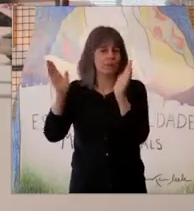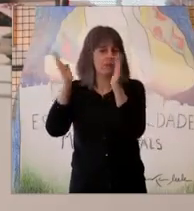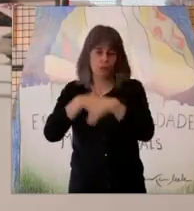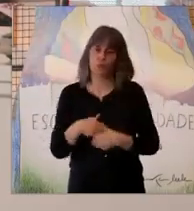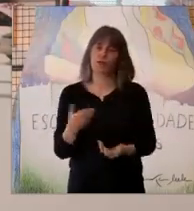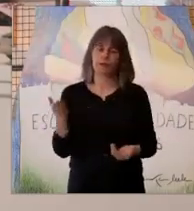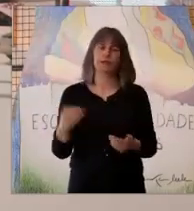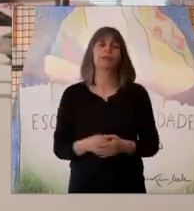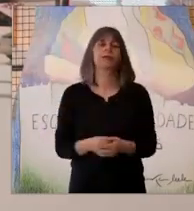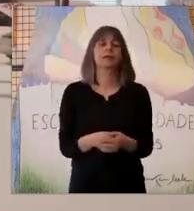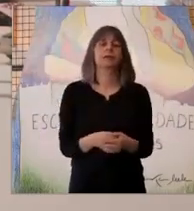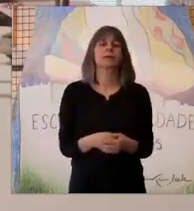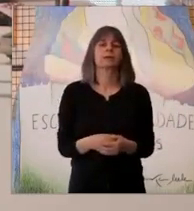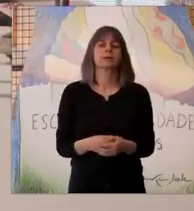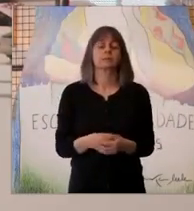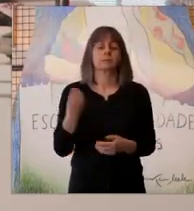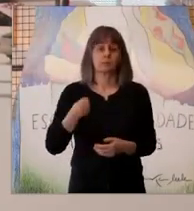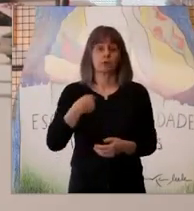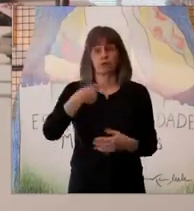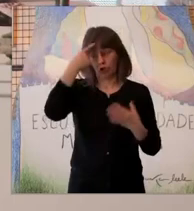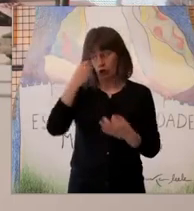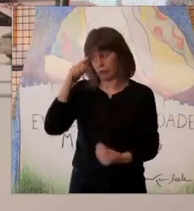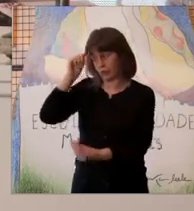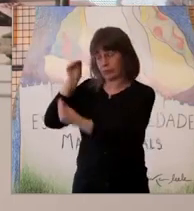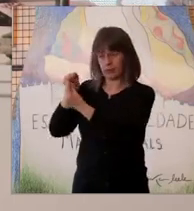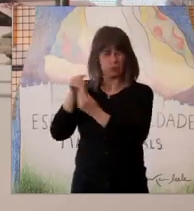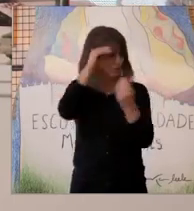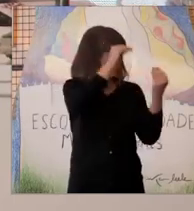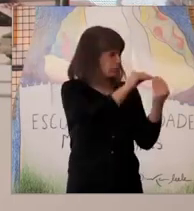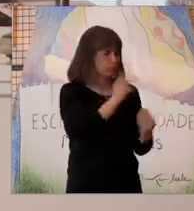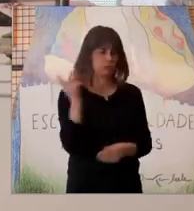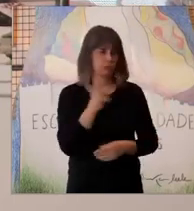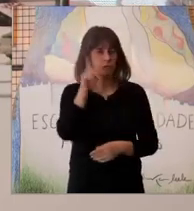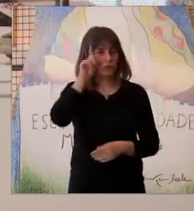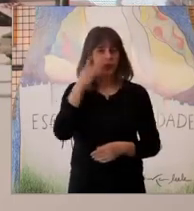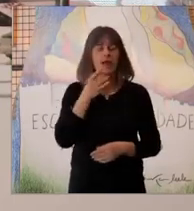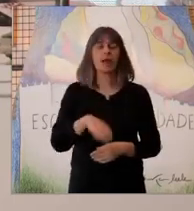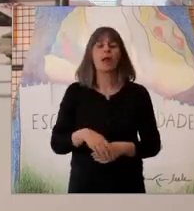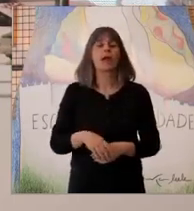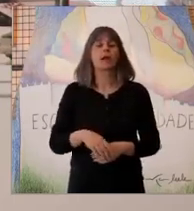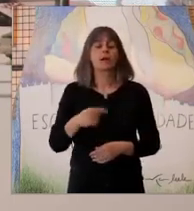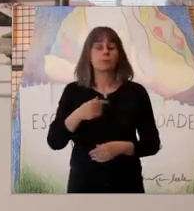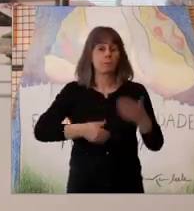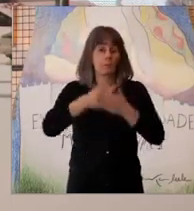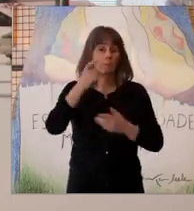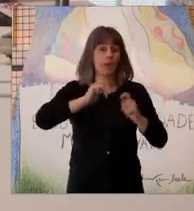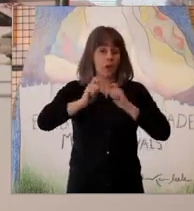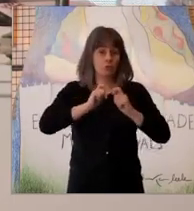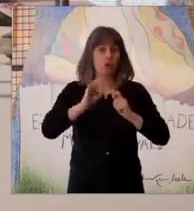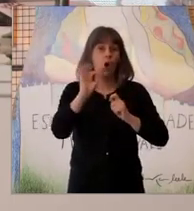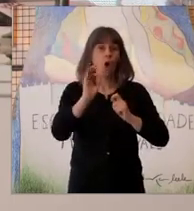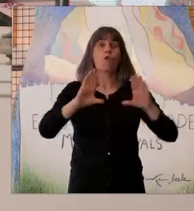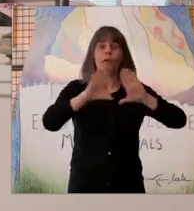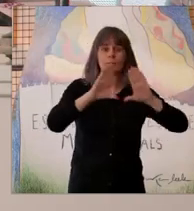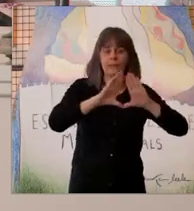sí creo como decían aquel Bueno lo decías tú la frase no que el periodismo debe ser feminista o no será muchas veces a mí se